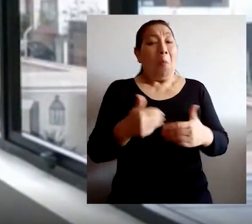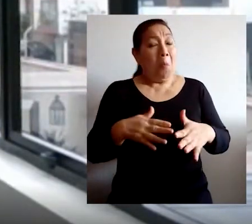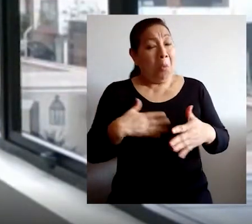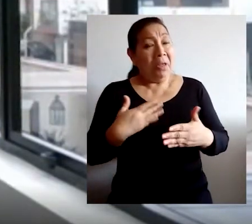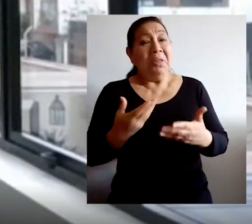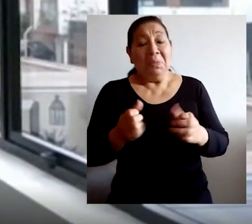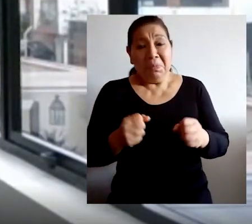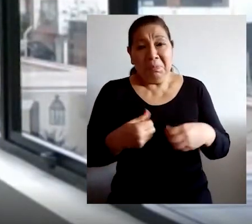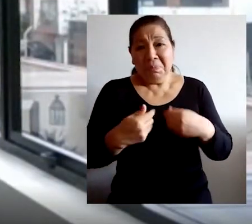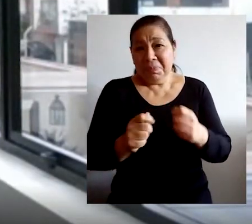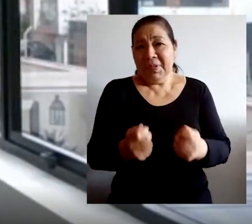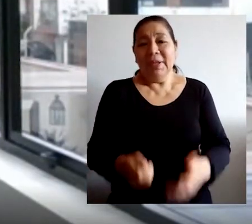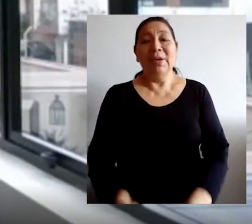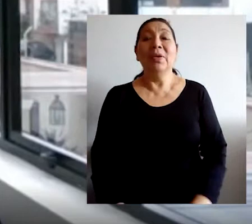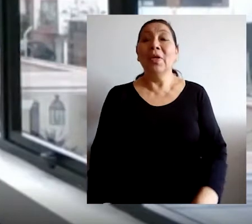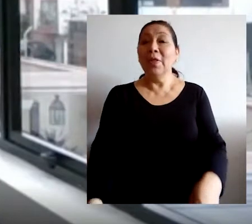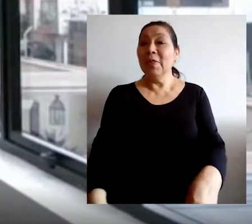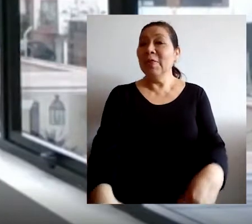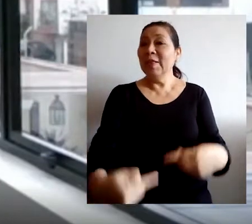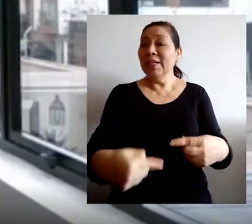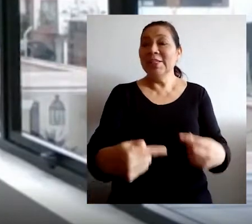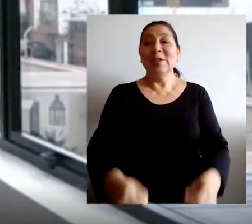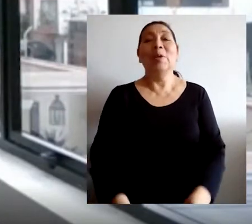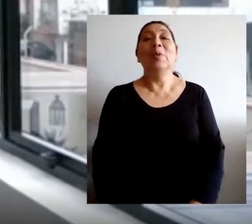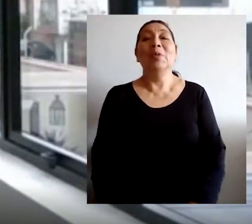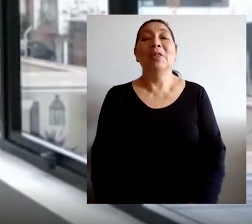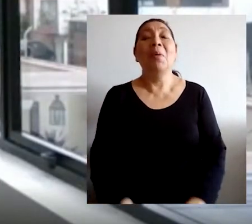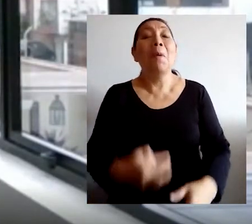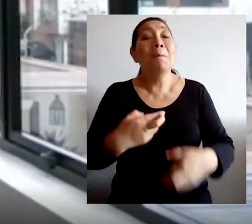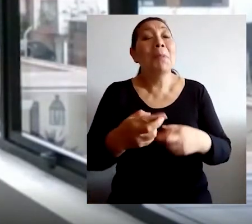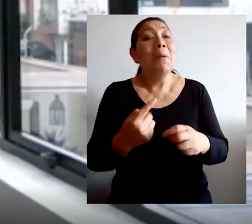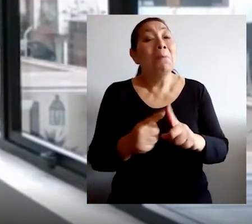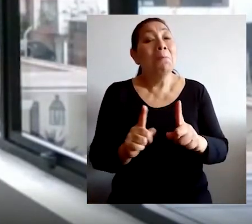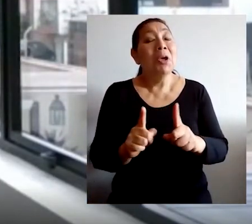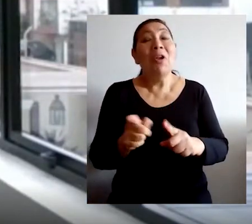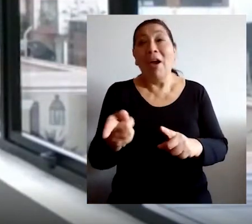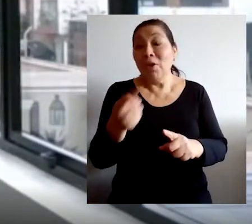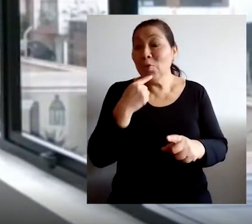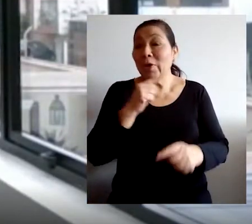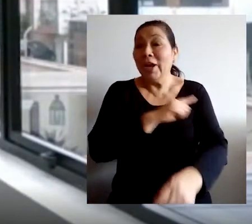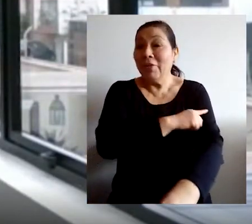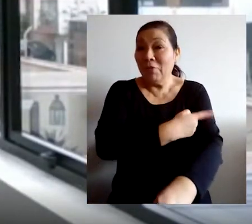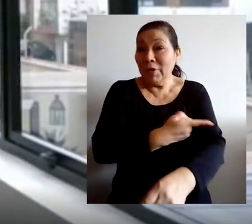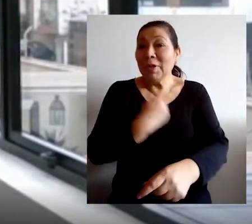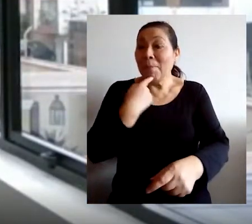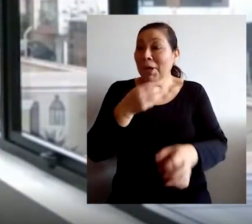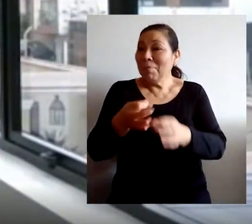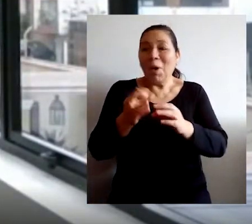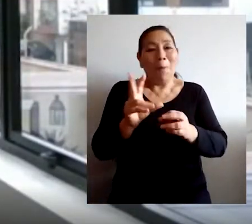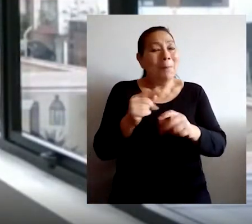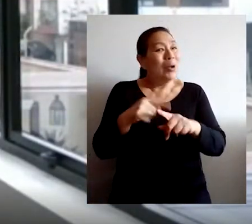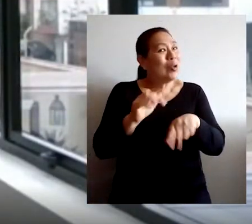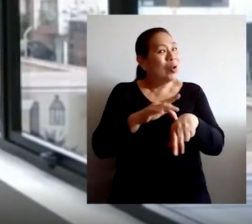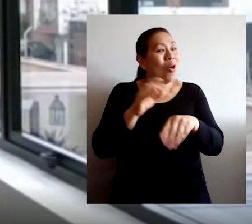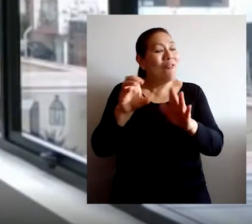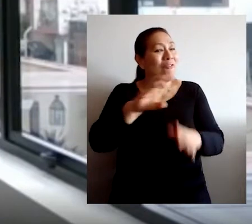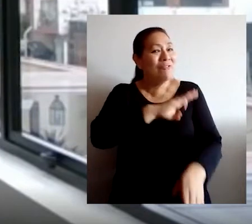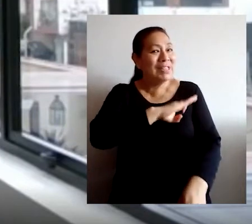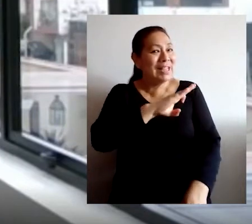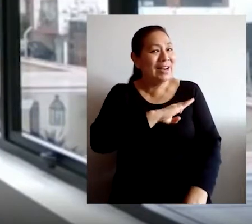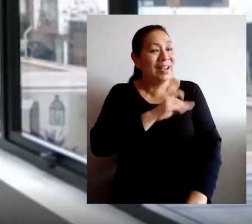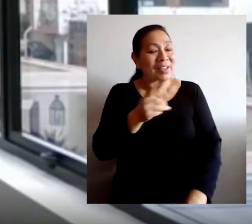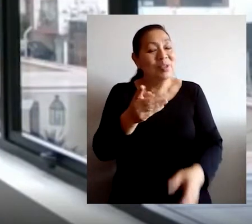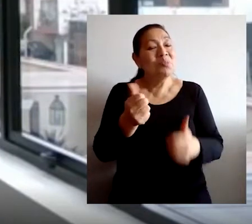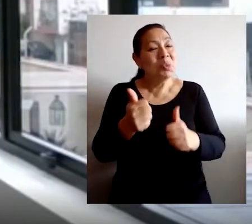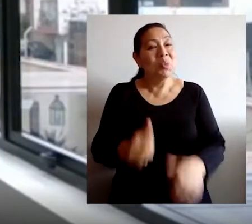puede ser plausible de ser discutido en un proceso. Ella ha hecho un gran esfuerzo por intentarlo, pero no tocó la confiscación